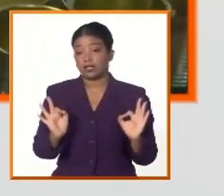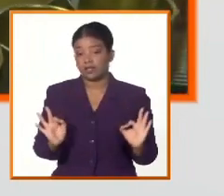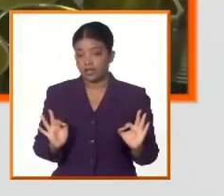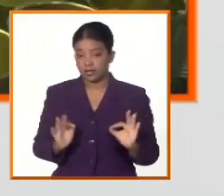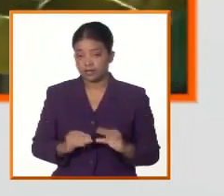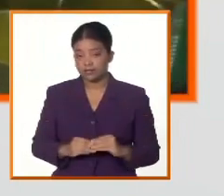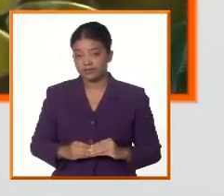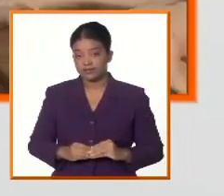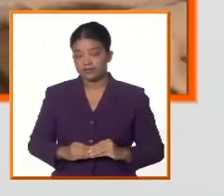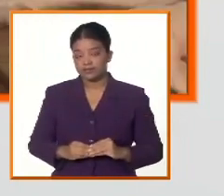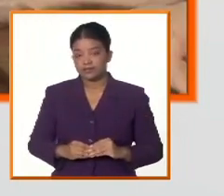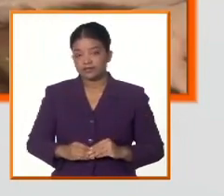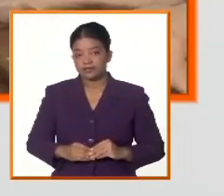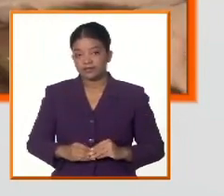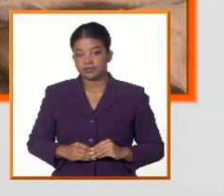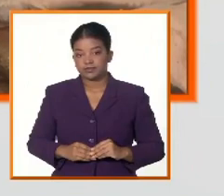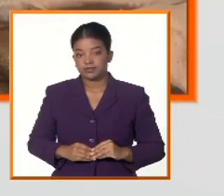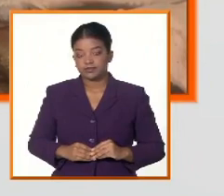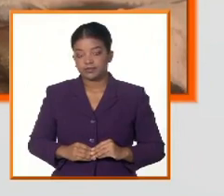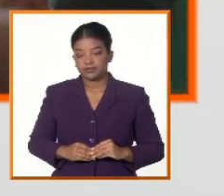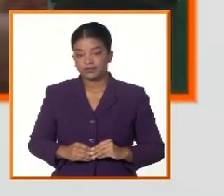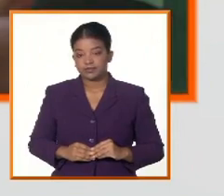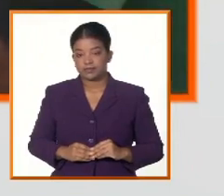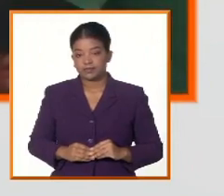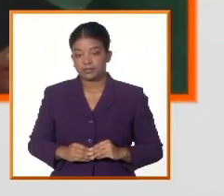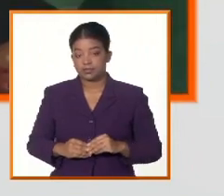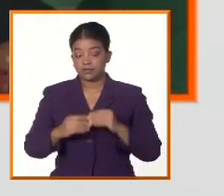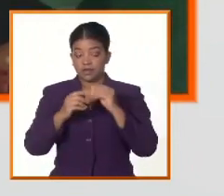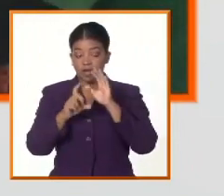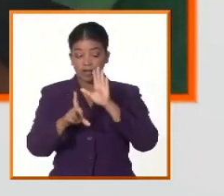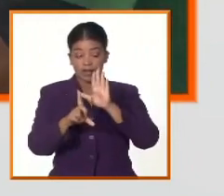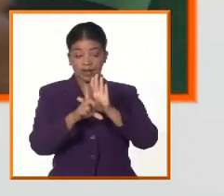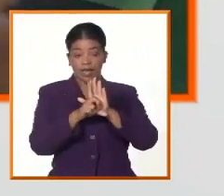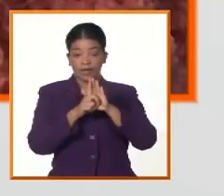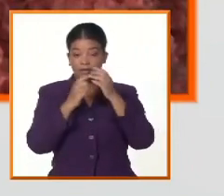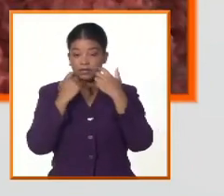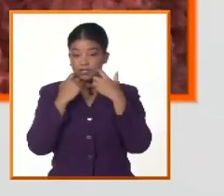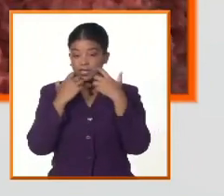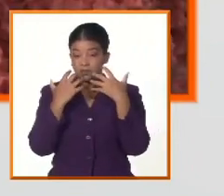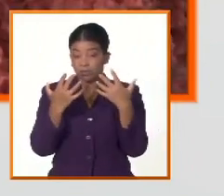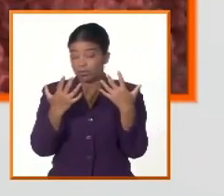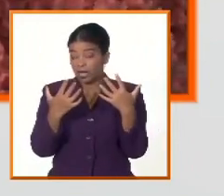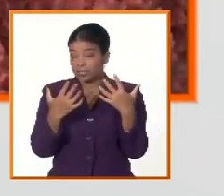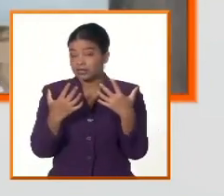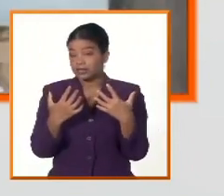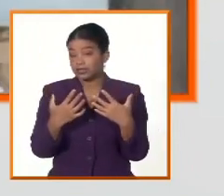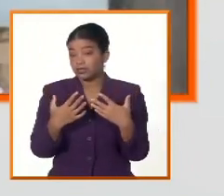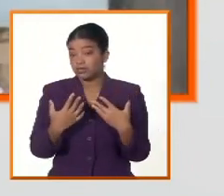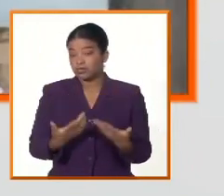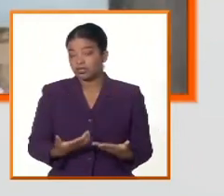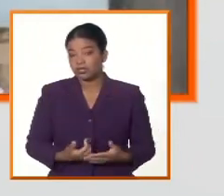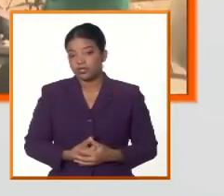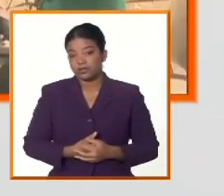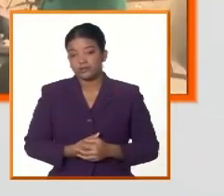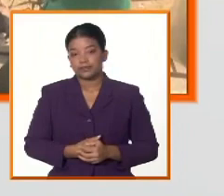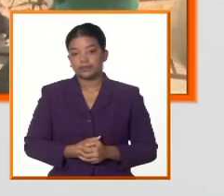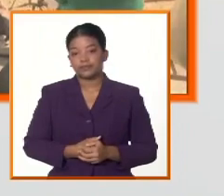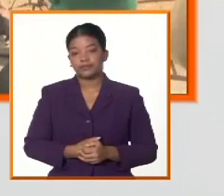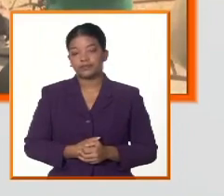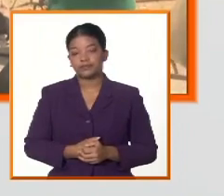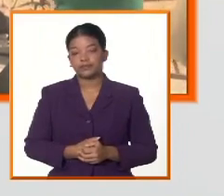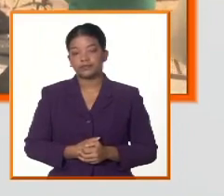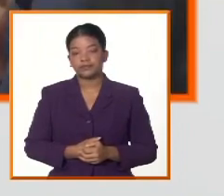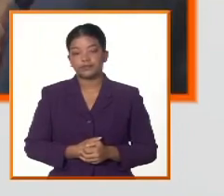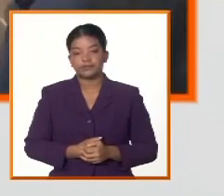una de las cosas más importantes de la ley y que es refleja es que es el concepto en lo local